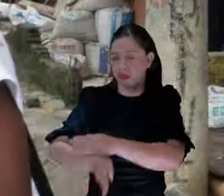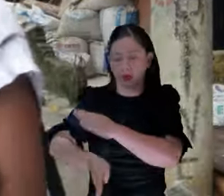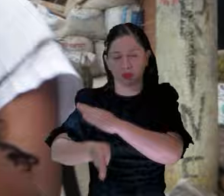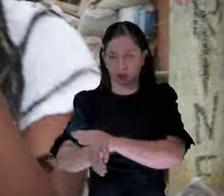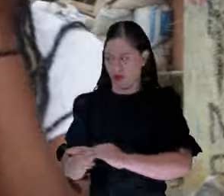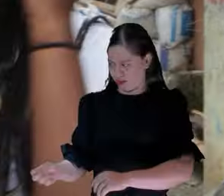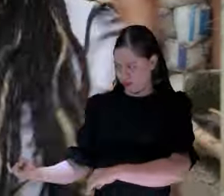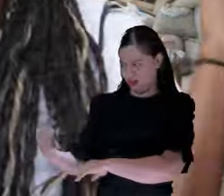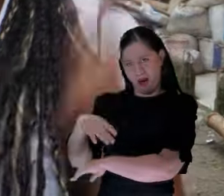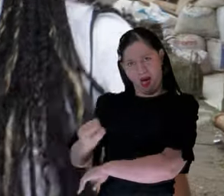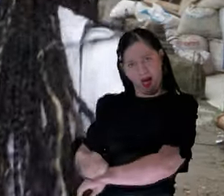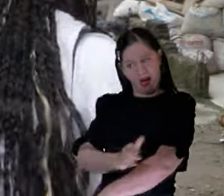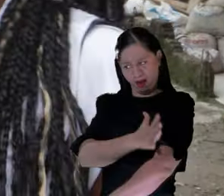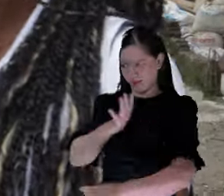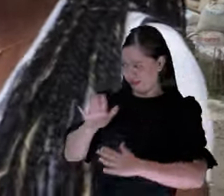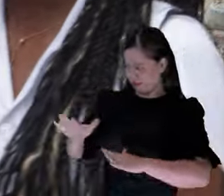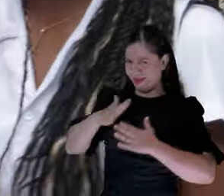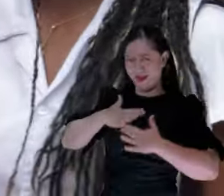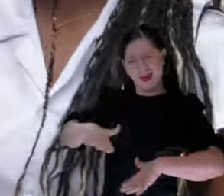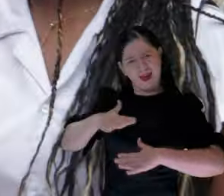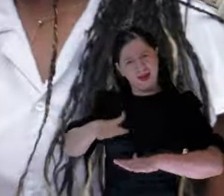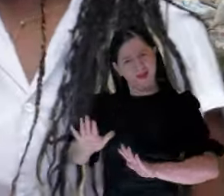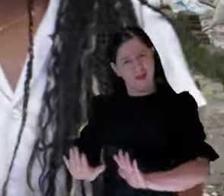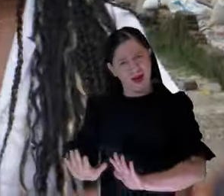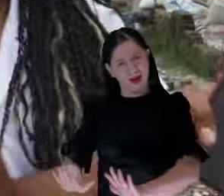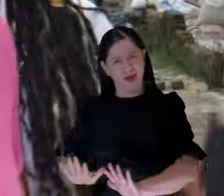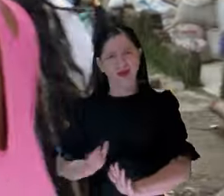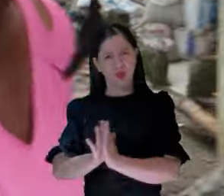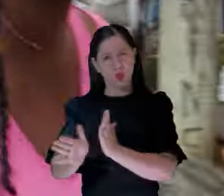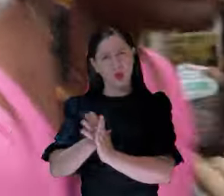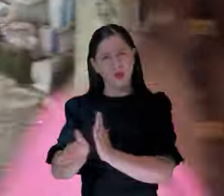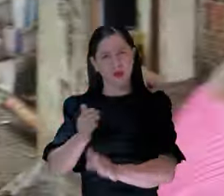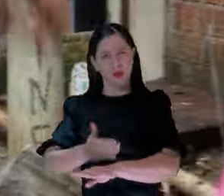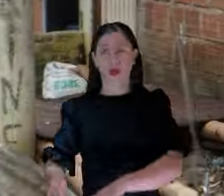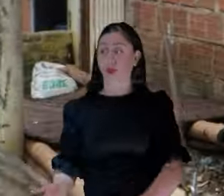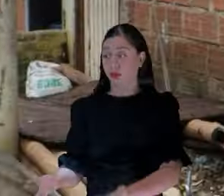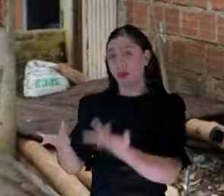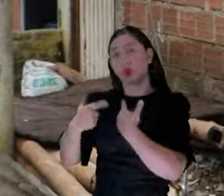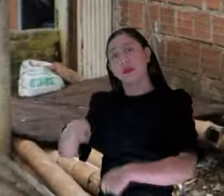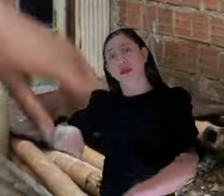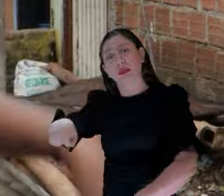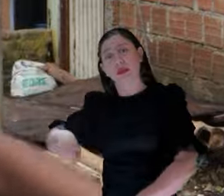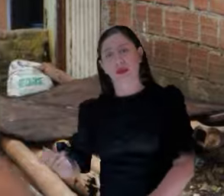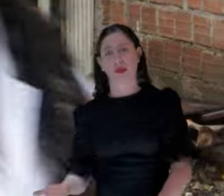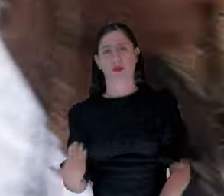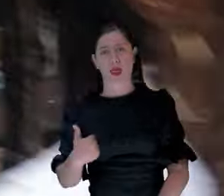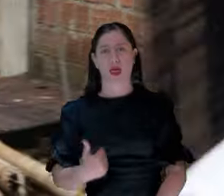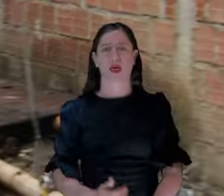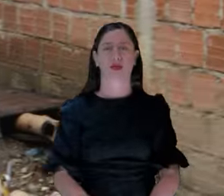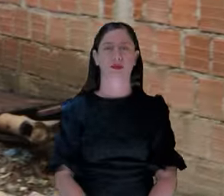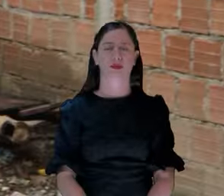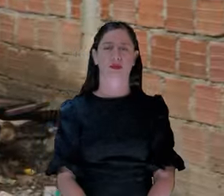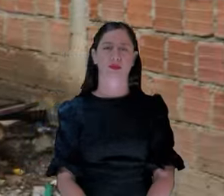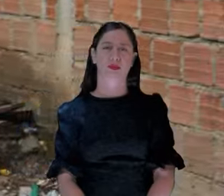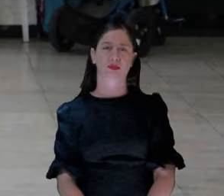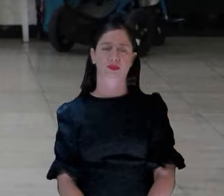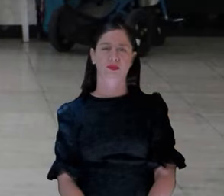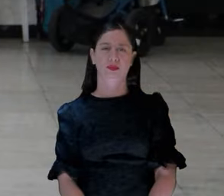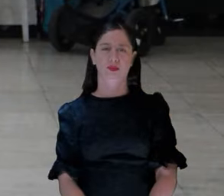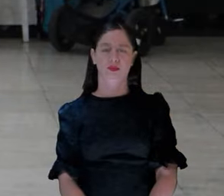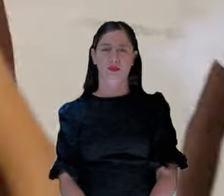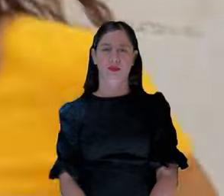siempre. Pero vos estás más emocionada que yo. Sí. Calmate, después te cuento, después te cuento. Pero usted no me va a dejar así sin contarme ese galón. Venga, papá.